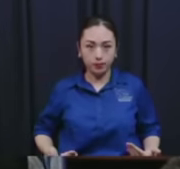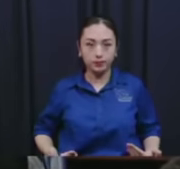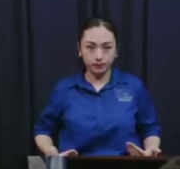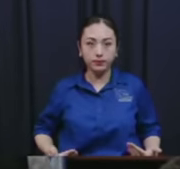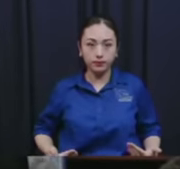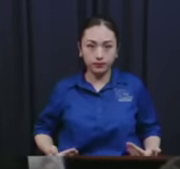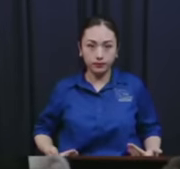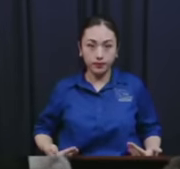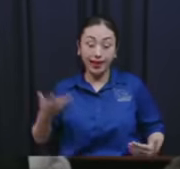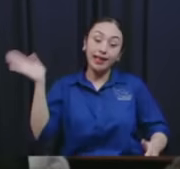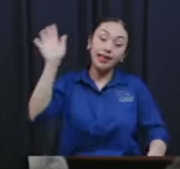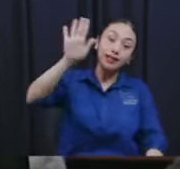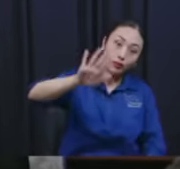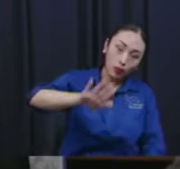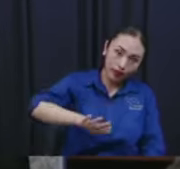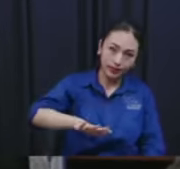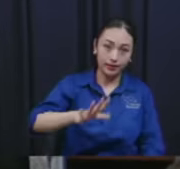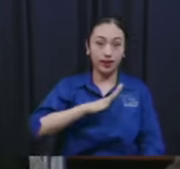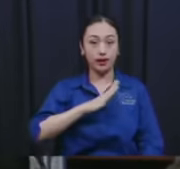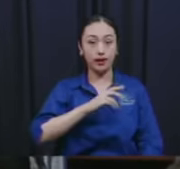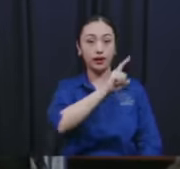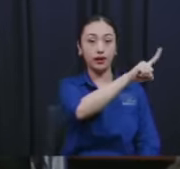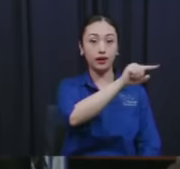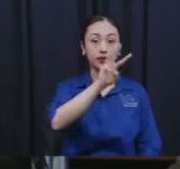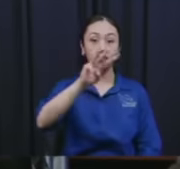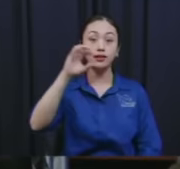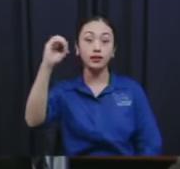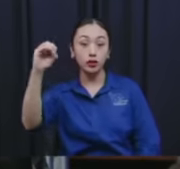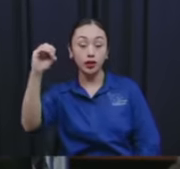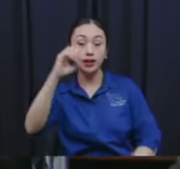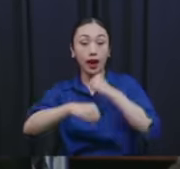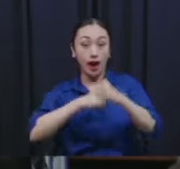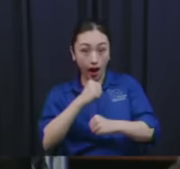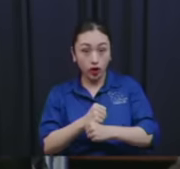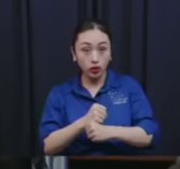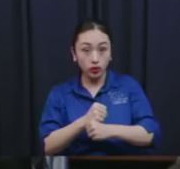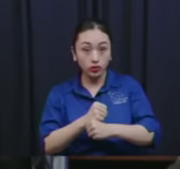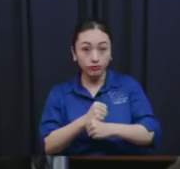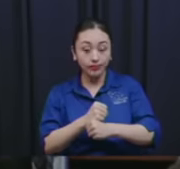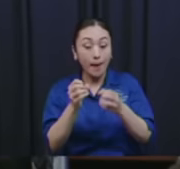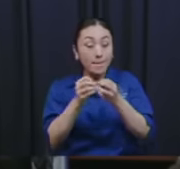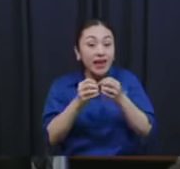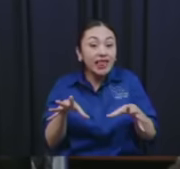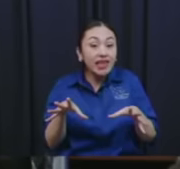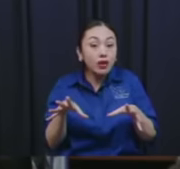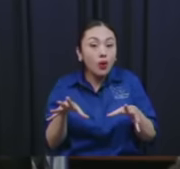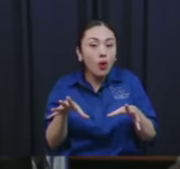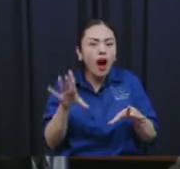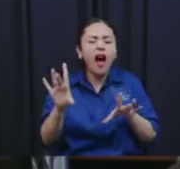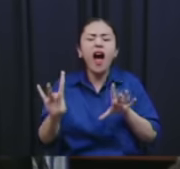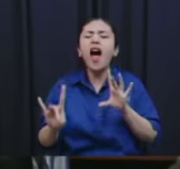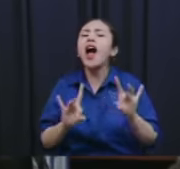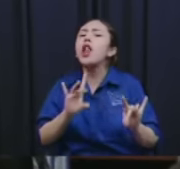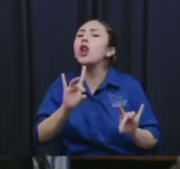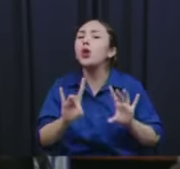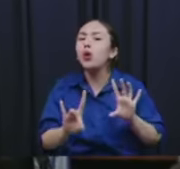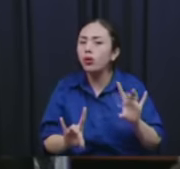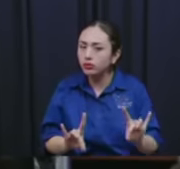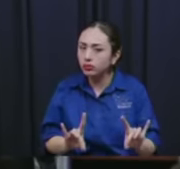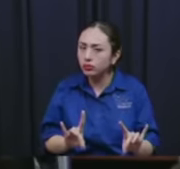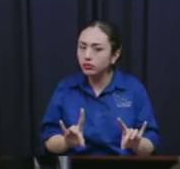cuando ya tenía 130 años ya no él había perdido algo qué había perdido Además del